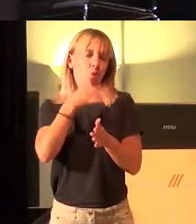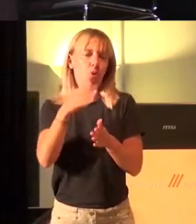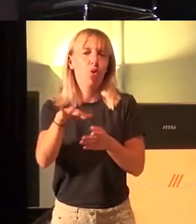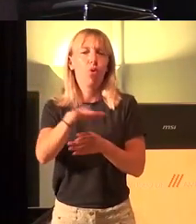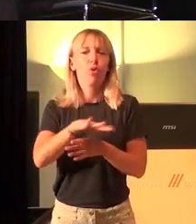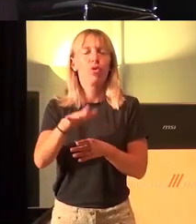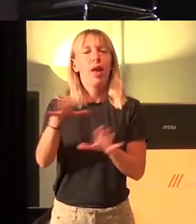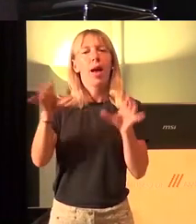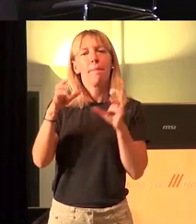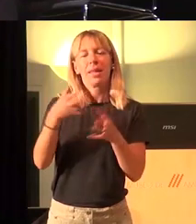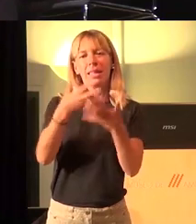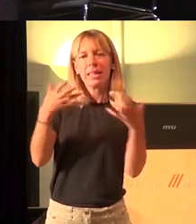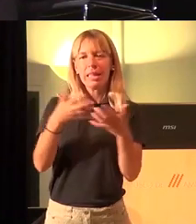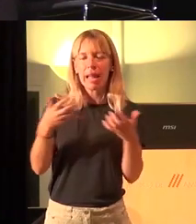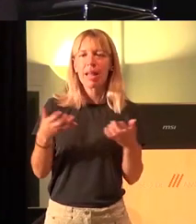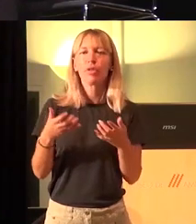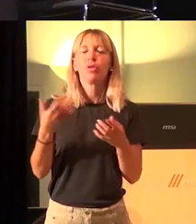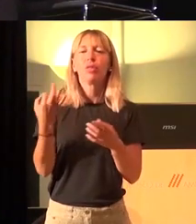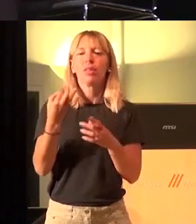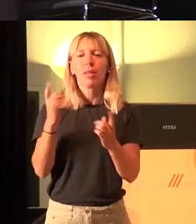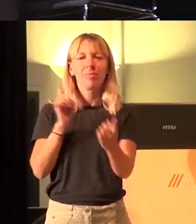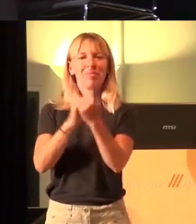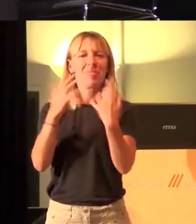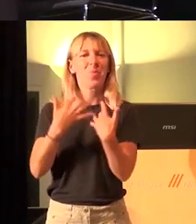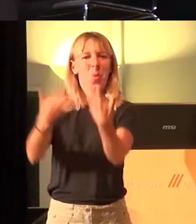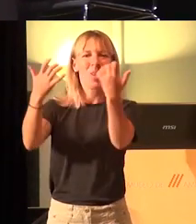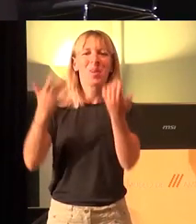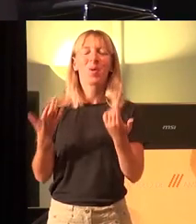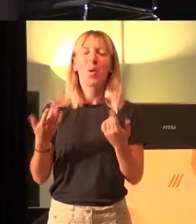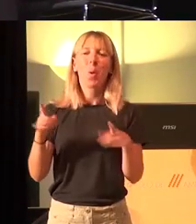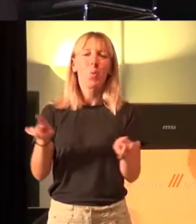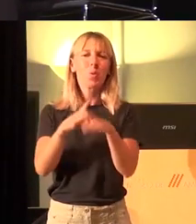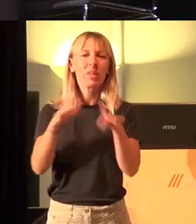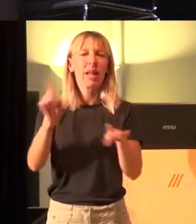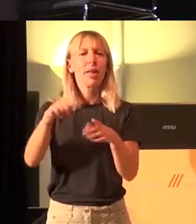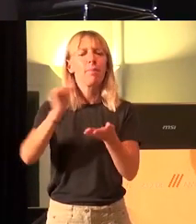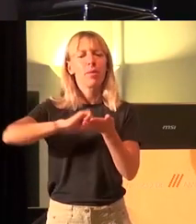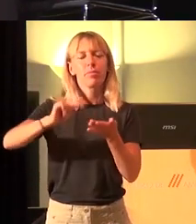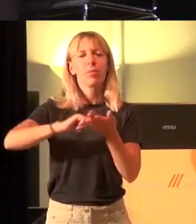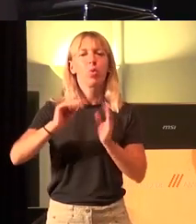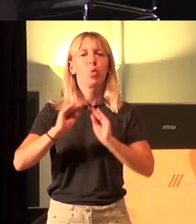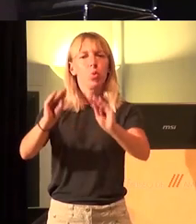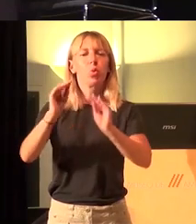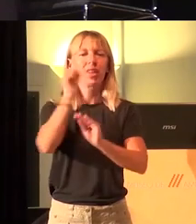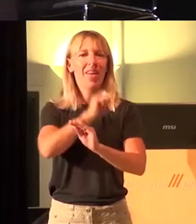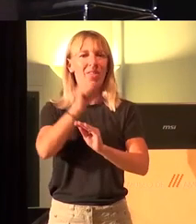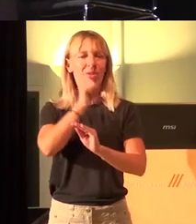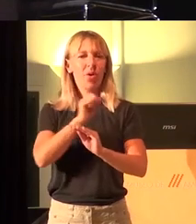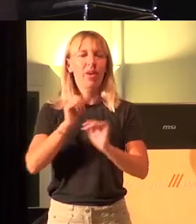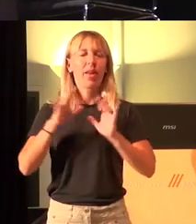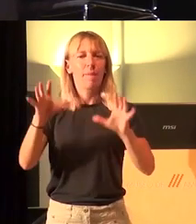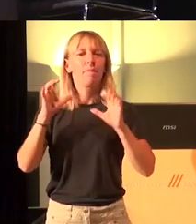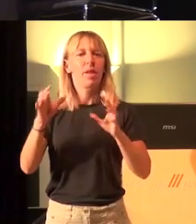se han tenido que aprender un texto, donde han tenido que enfrentarse a un público. En música han compuesto sus propias canciones y han aprendido a